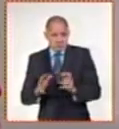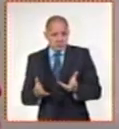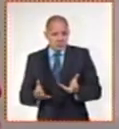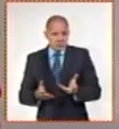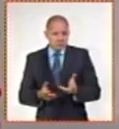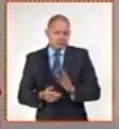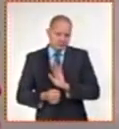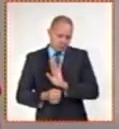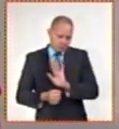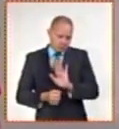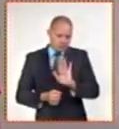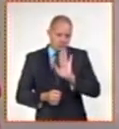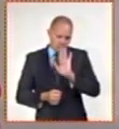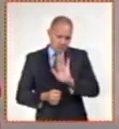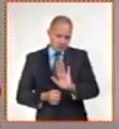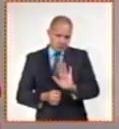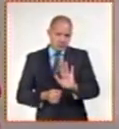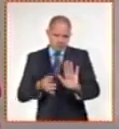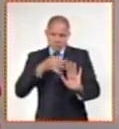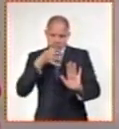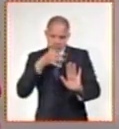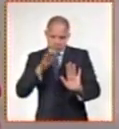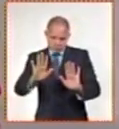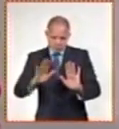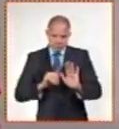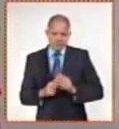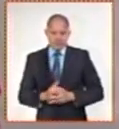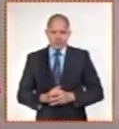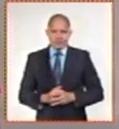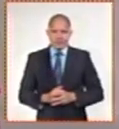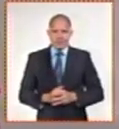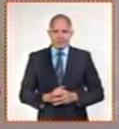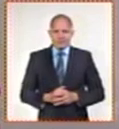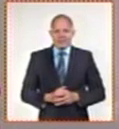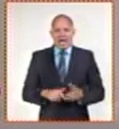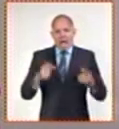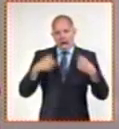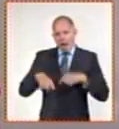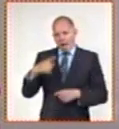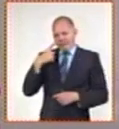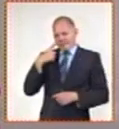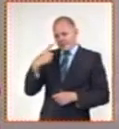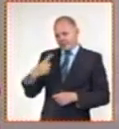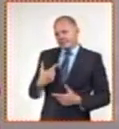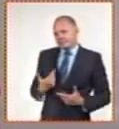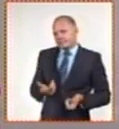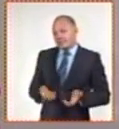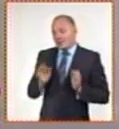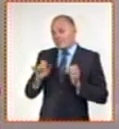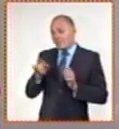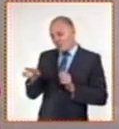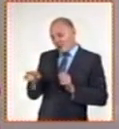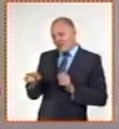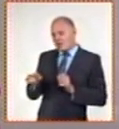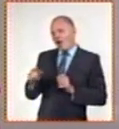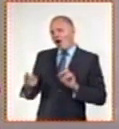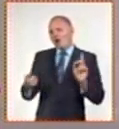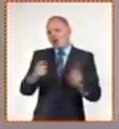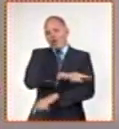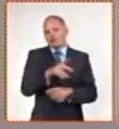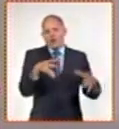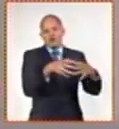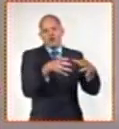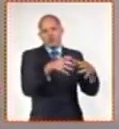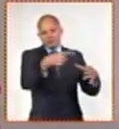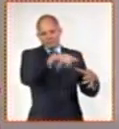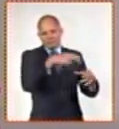a ver, sería, y de hecho es, un golpe en contra del peronismo, obviamente. Es como un jaque